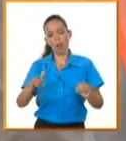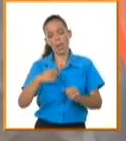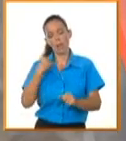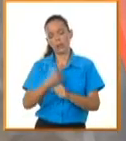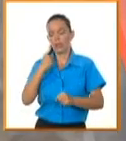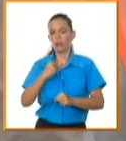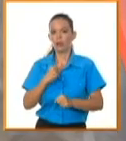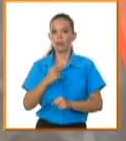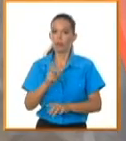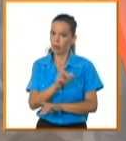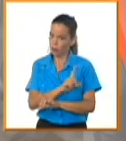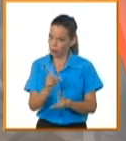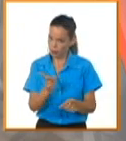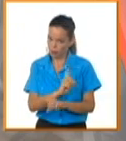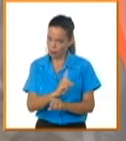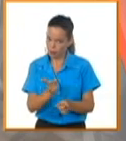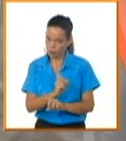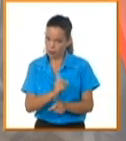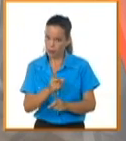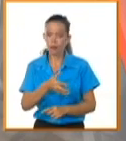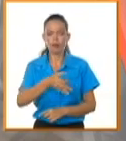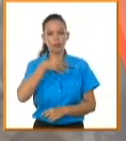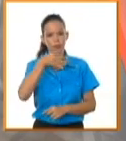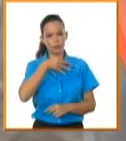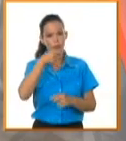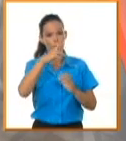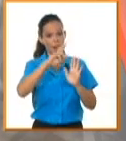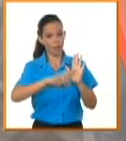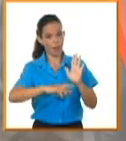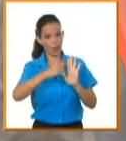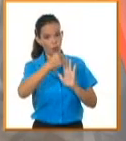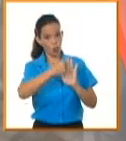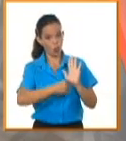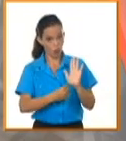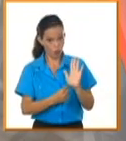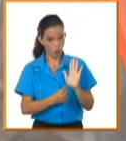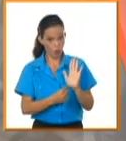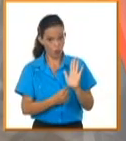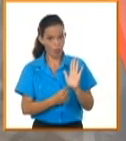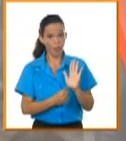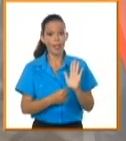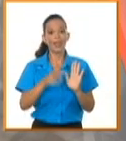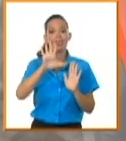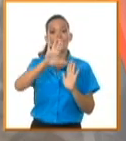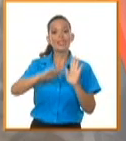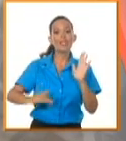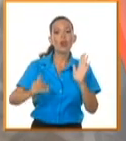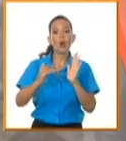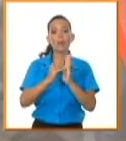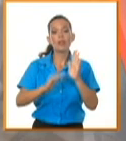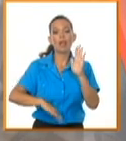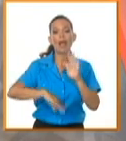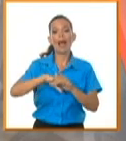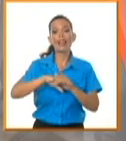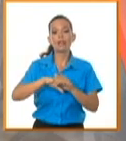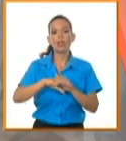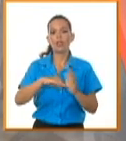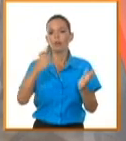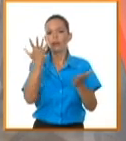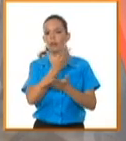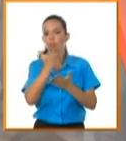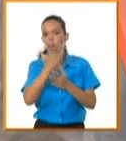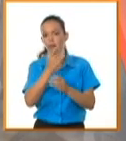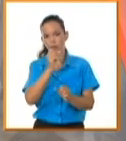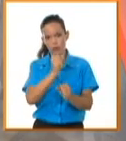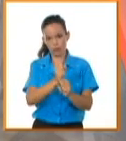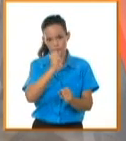esta letra de la de la resolución está encaminada a los actores económicos incluso decir como se explicó en la